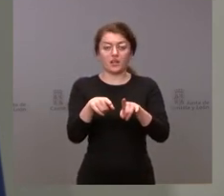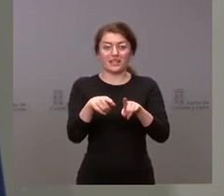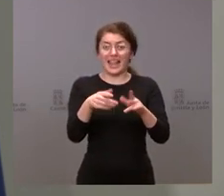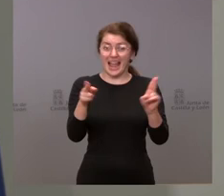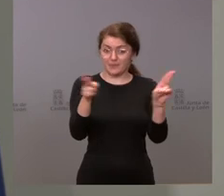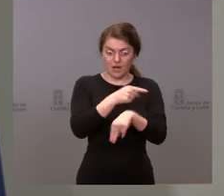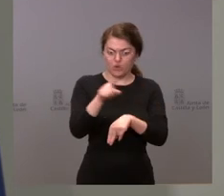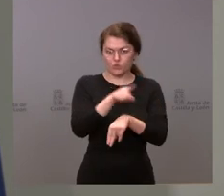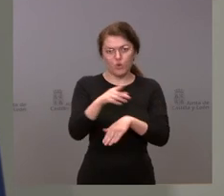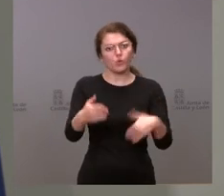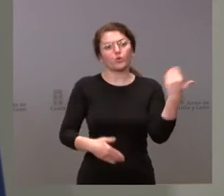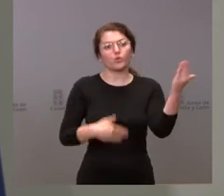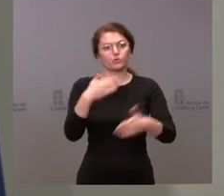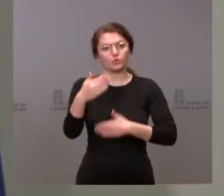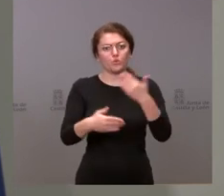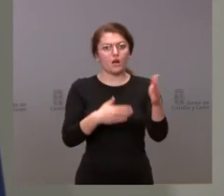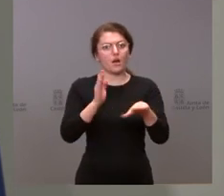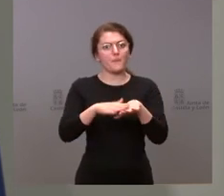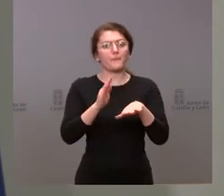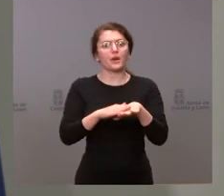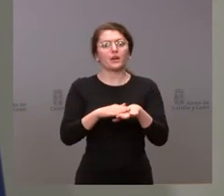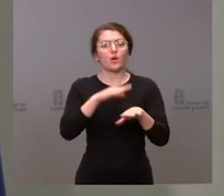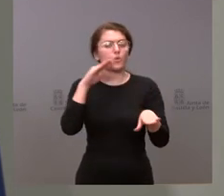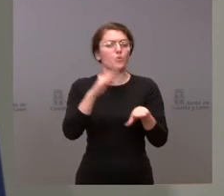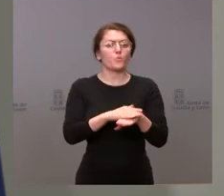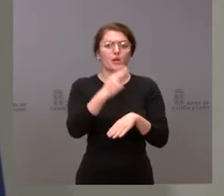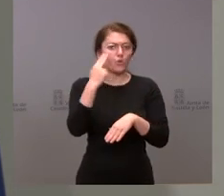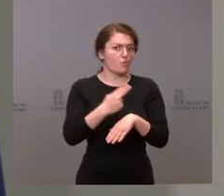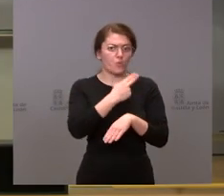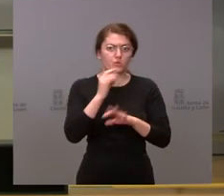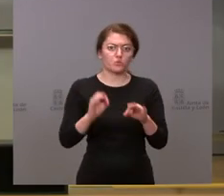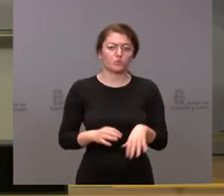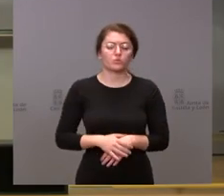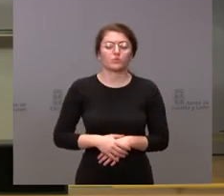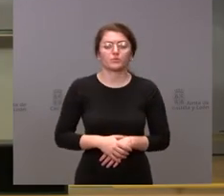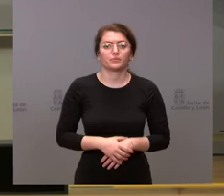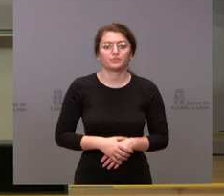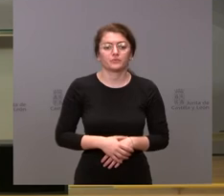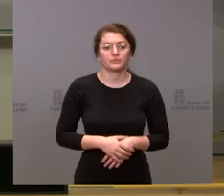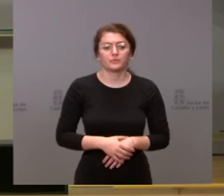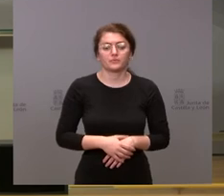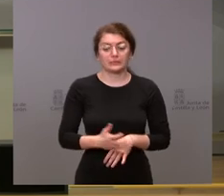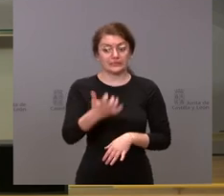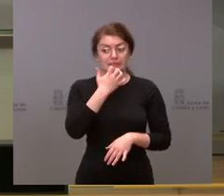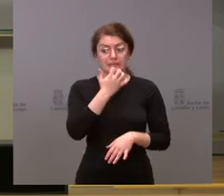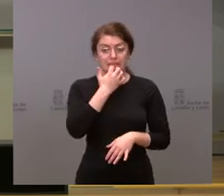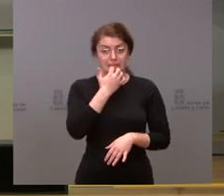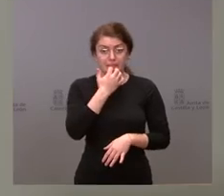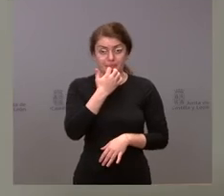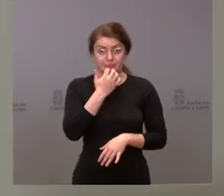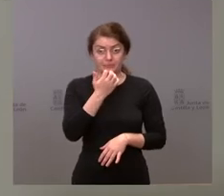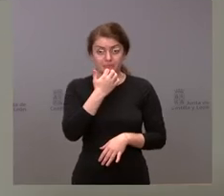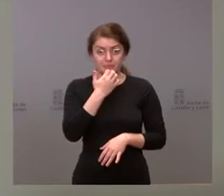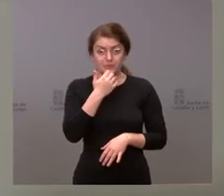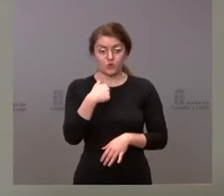y por tanto cumplir los compromisos que ya se derivan en cuanto a si me he reunido con más veces